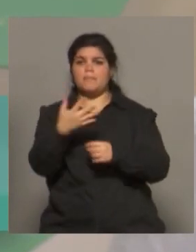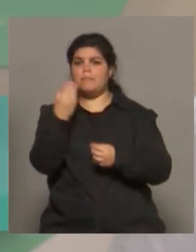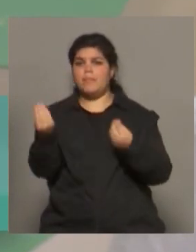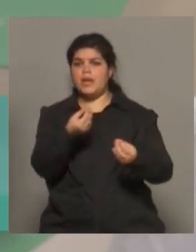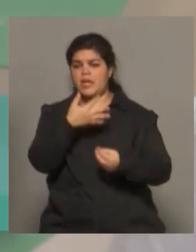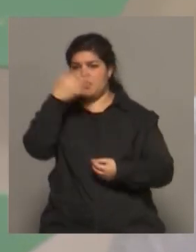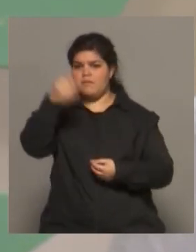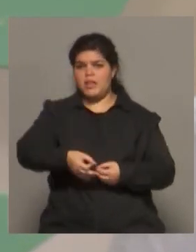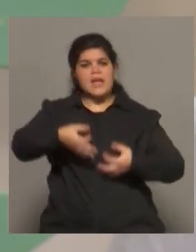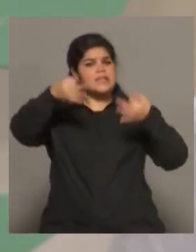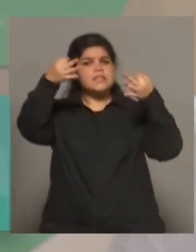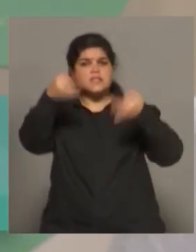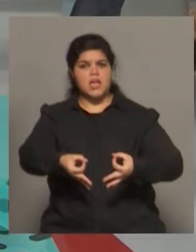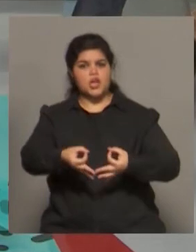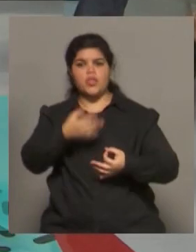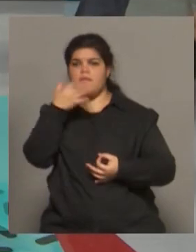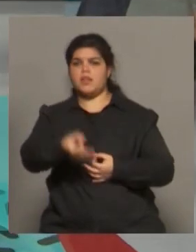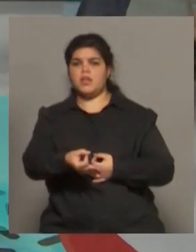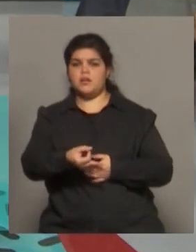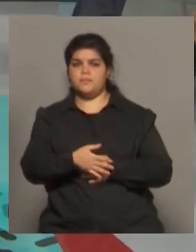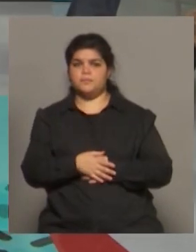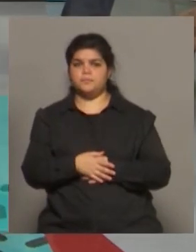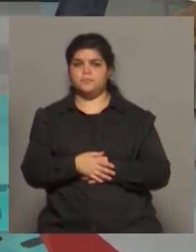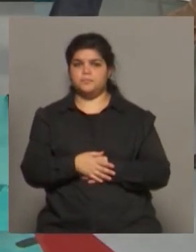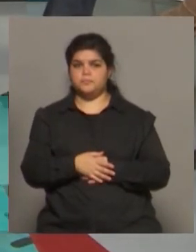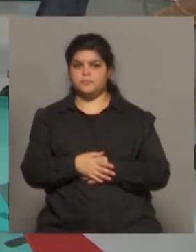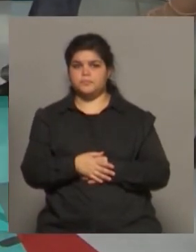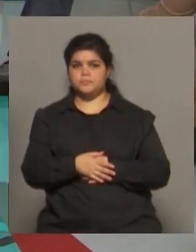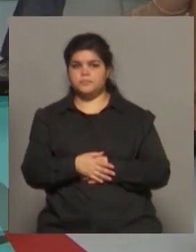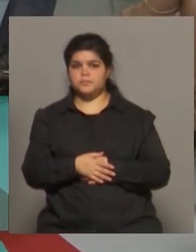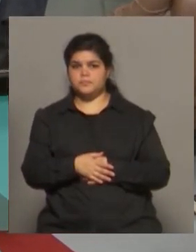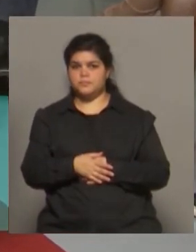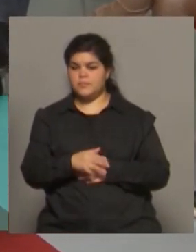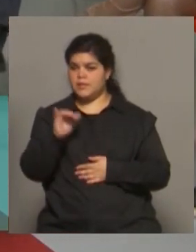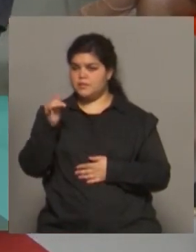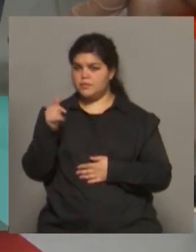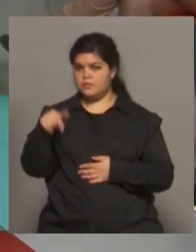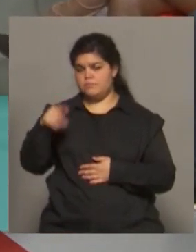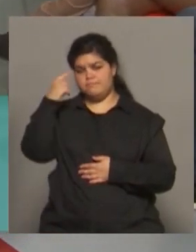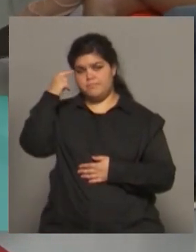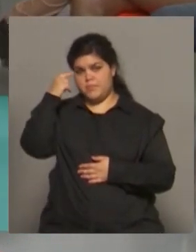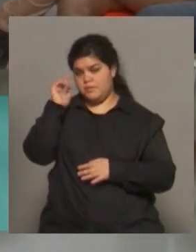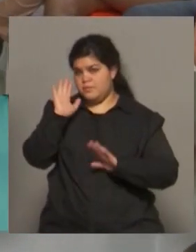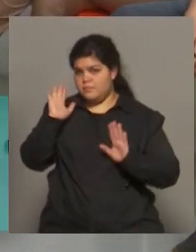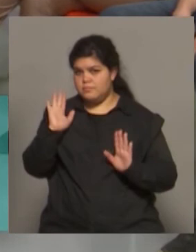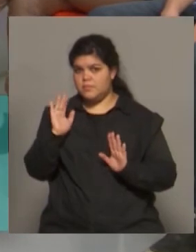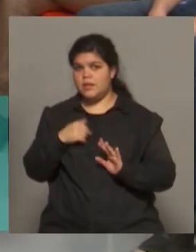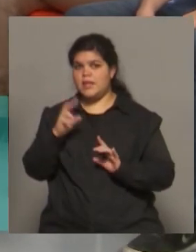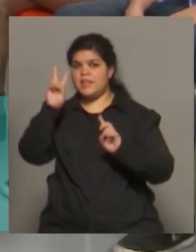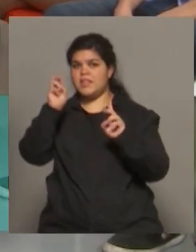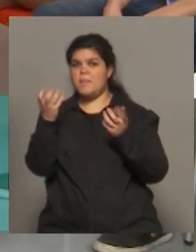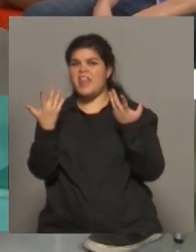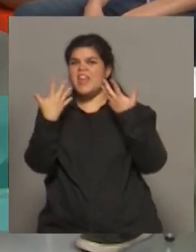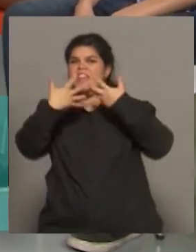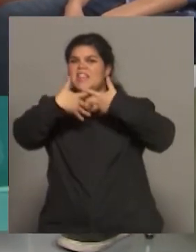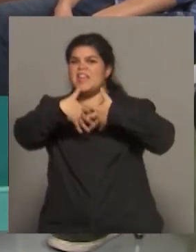realmente seria y real. Bien, sí, Fernanda. Yo creo que un poco hablando de integración, hay